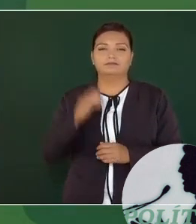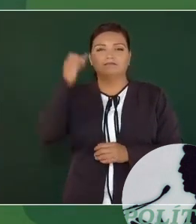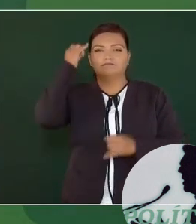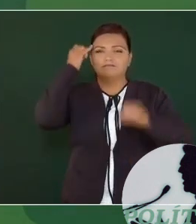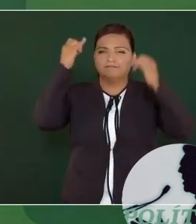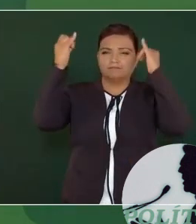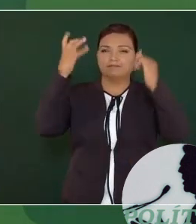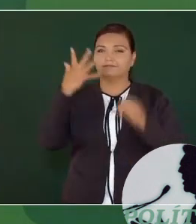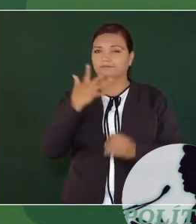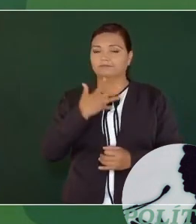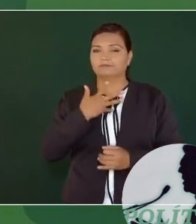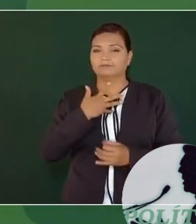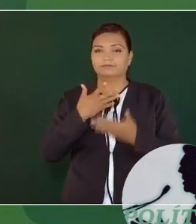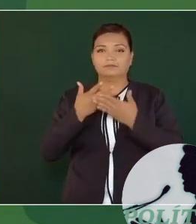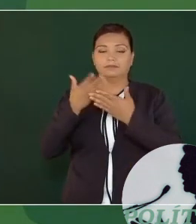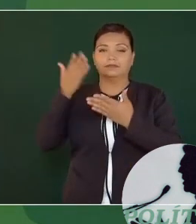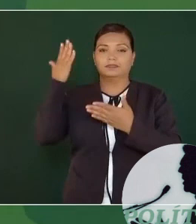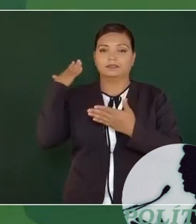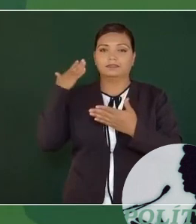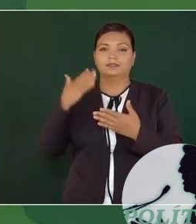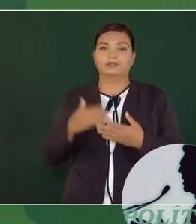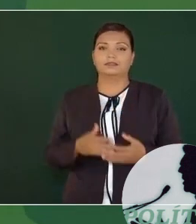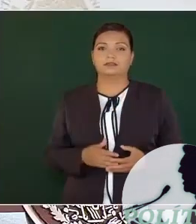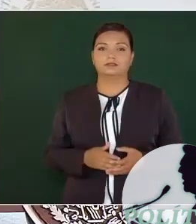percepción de que